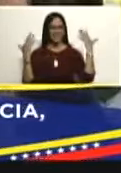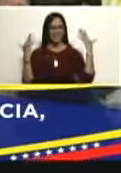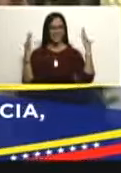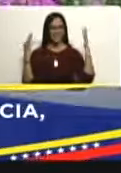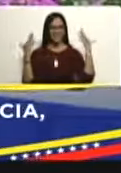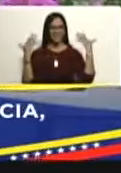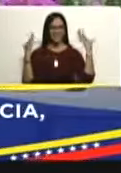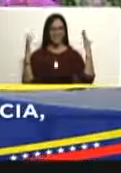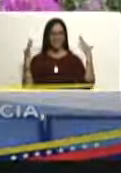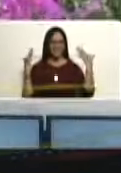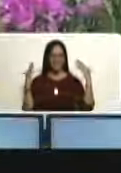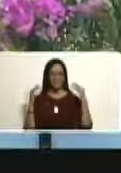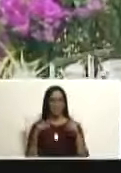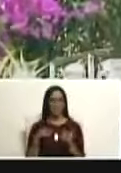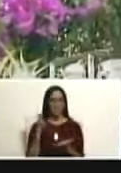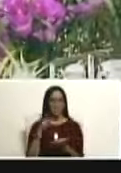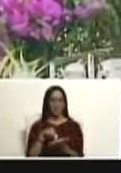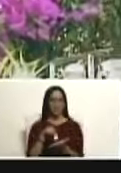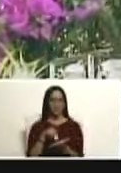Ella estuvo presente, Silvia.